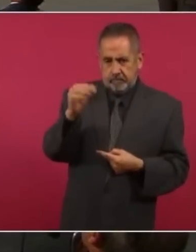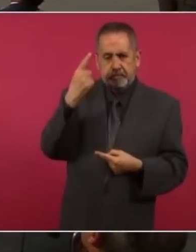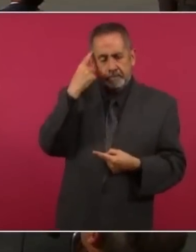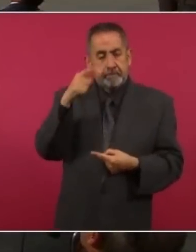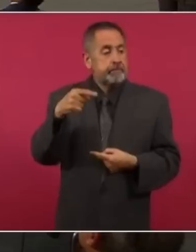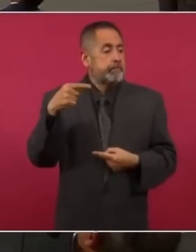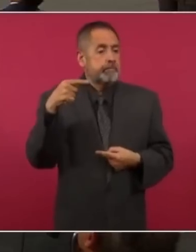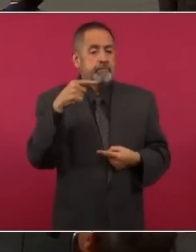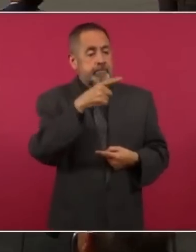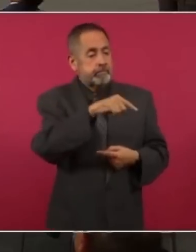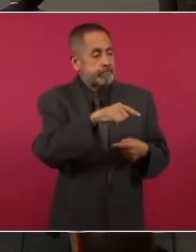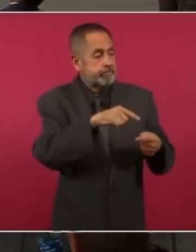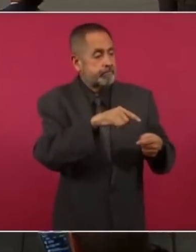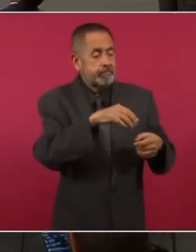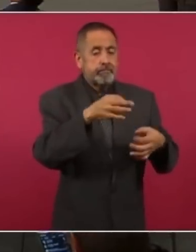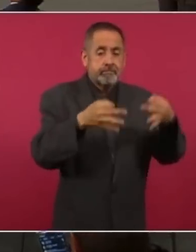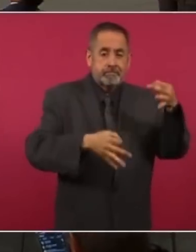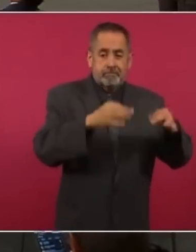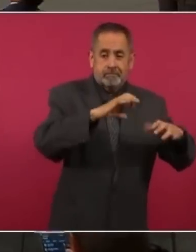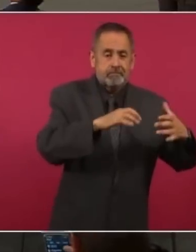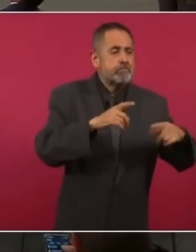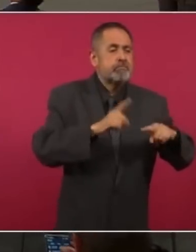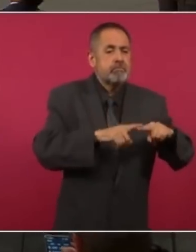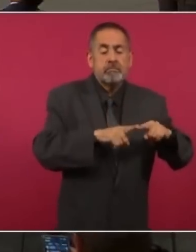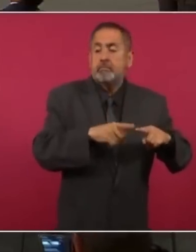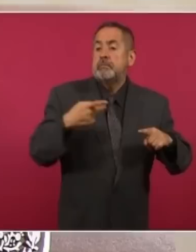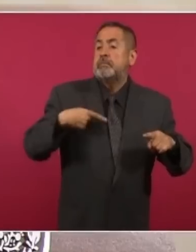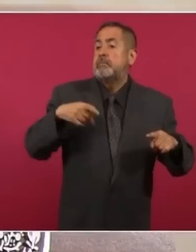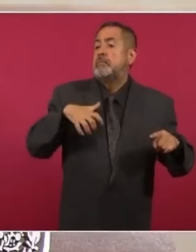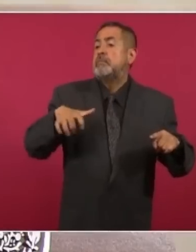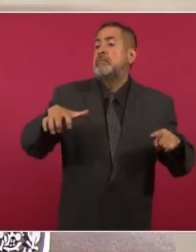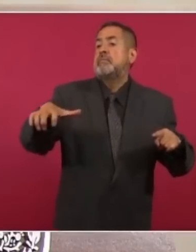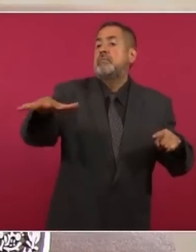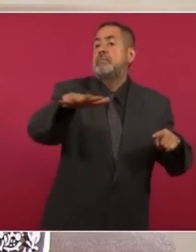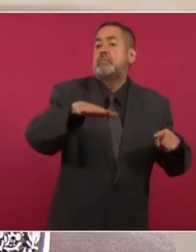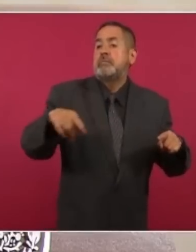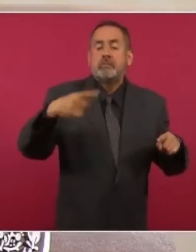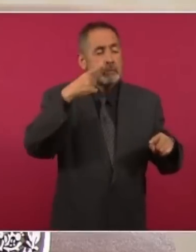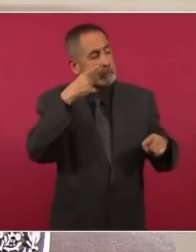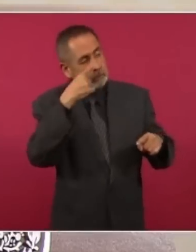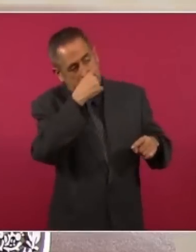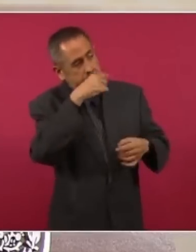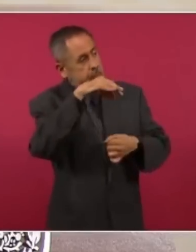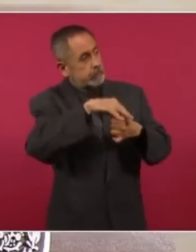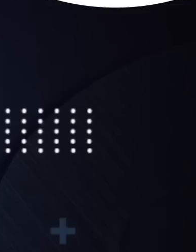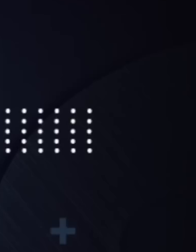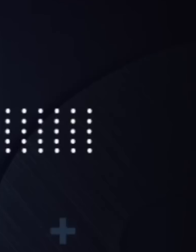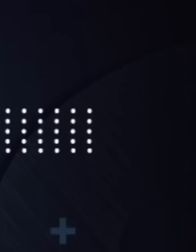el pueblo elija a los ministros.